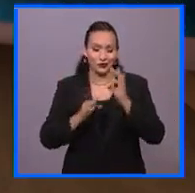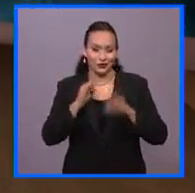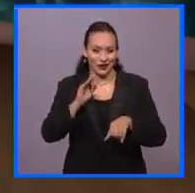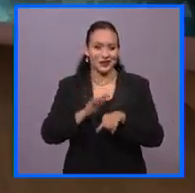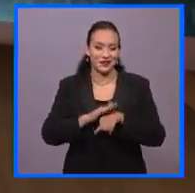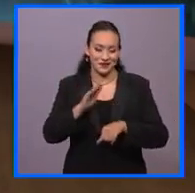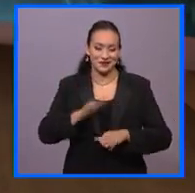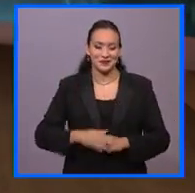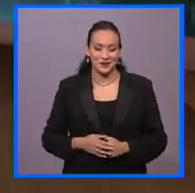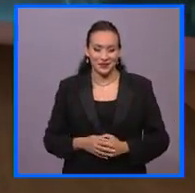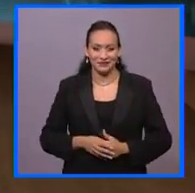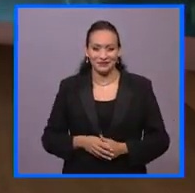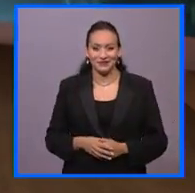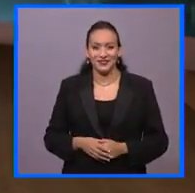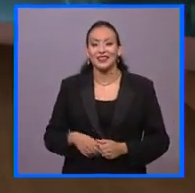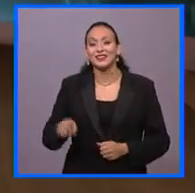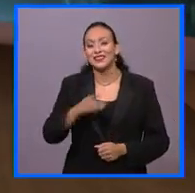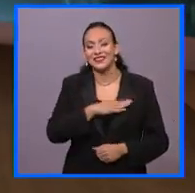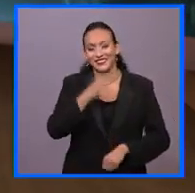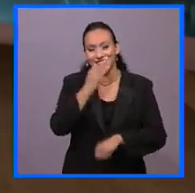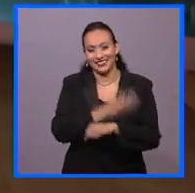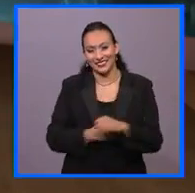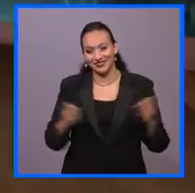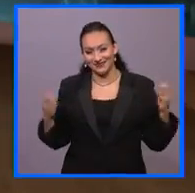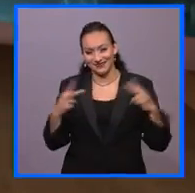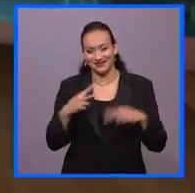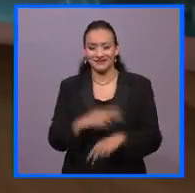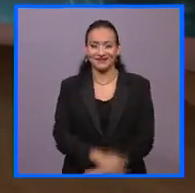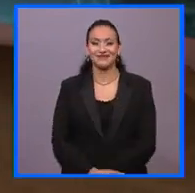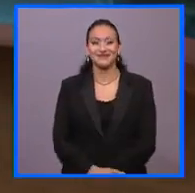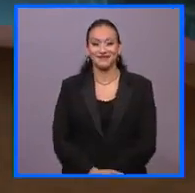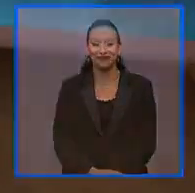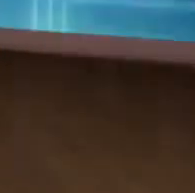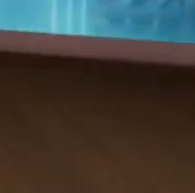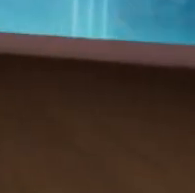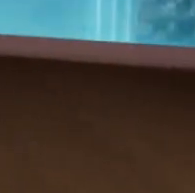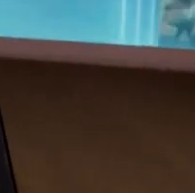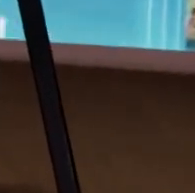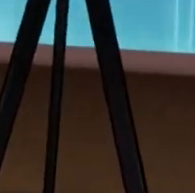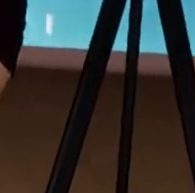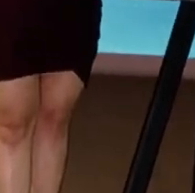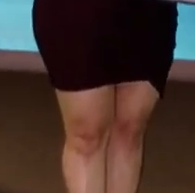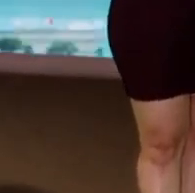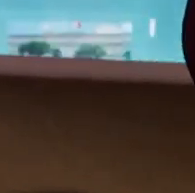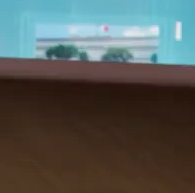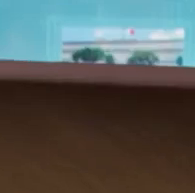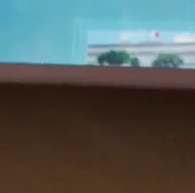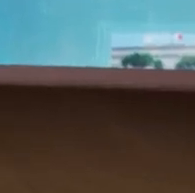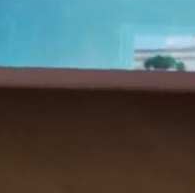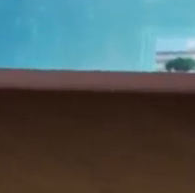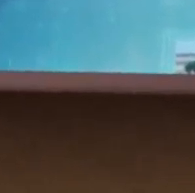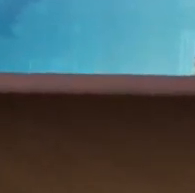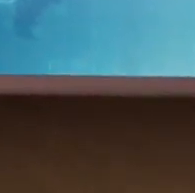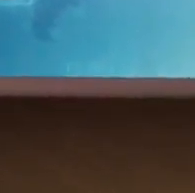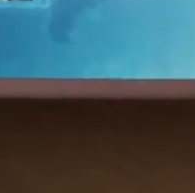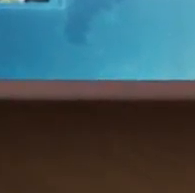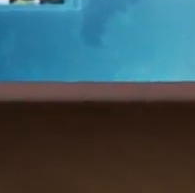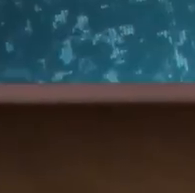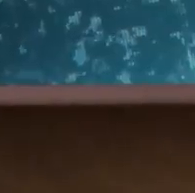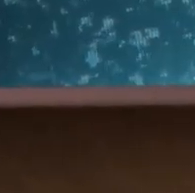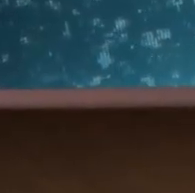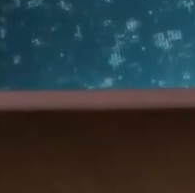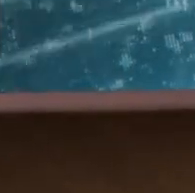Poder Judicial de la Federación. Que tenga una excelente tarde.